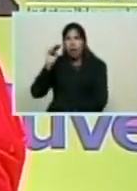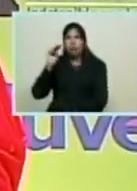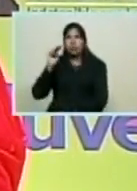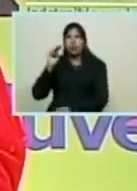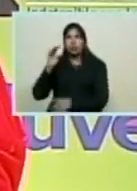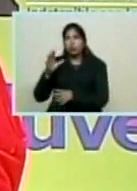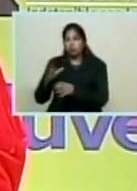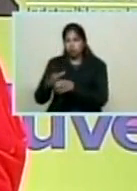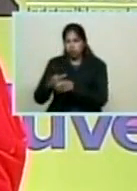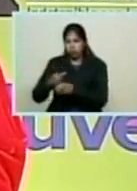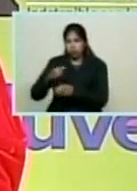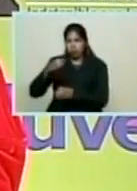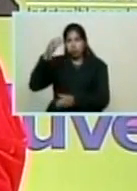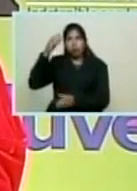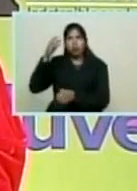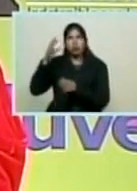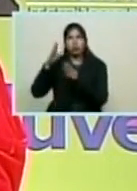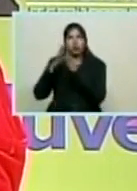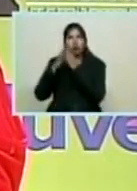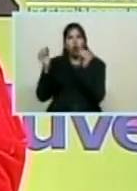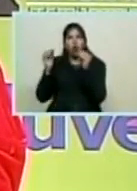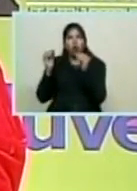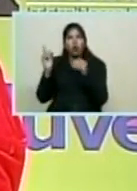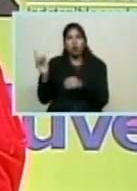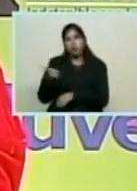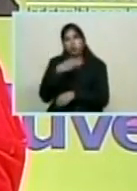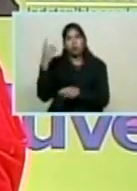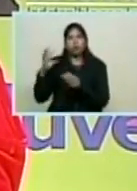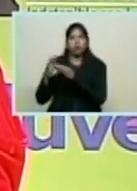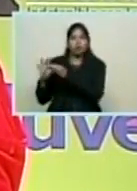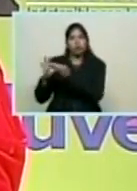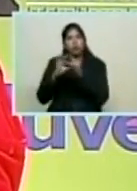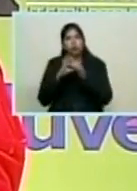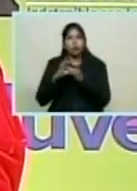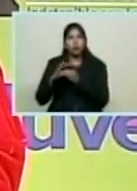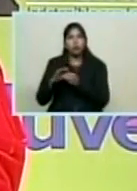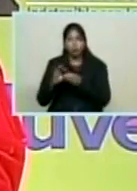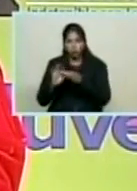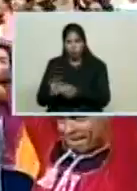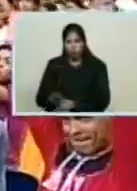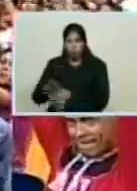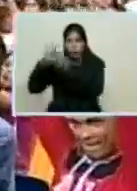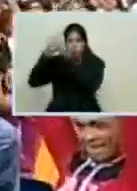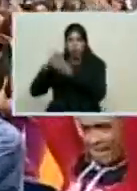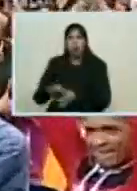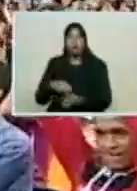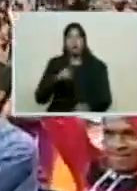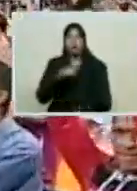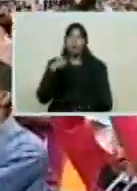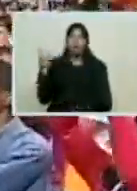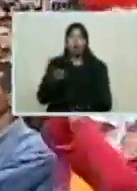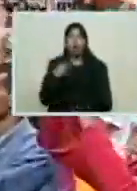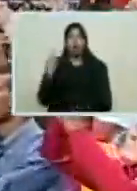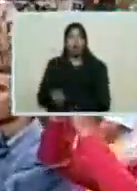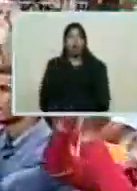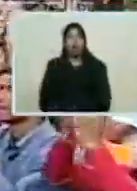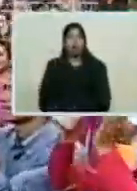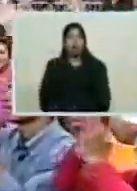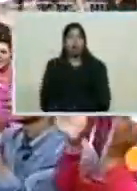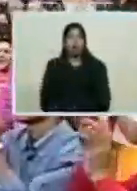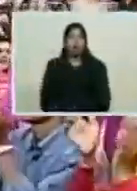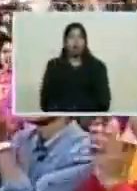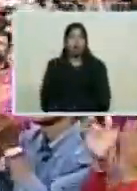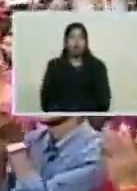administrativos, un solo contrato colectivo que unifique y fortalezca las condiciones de trabajo y de